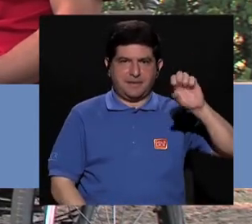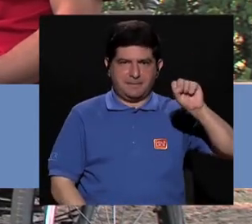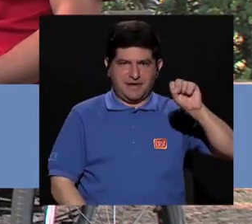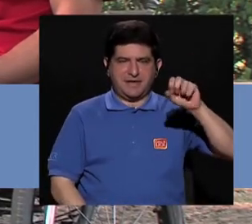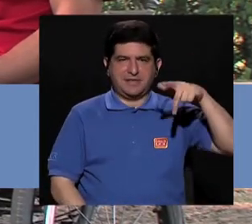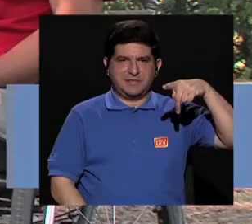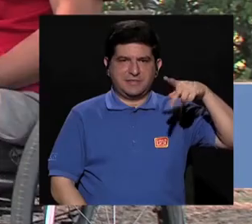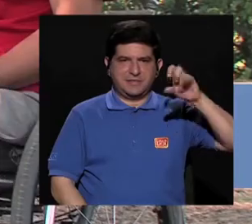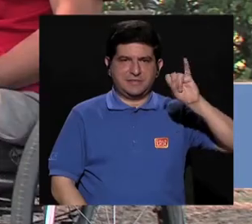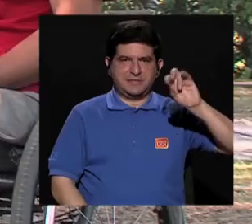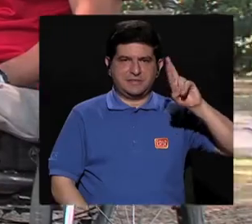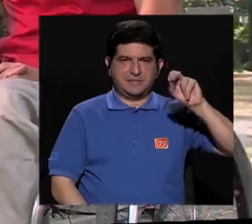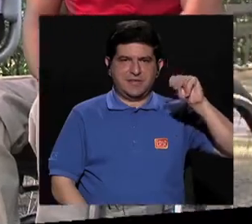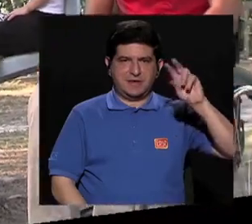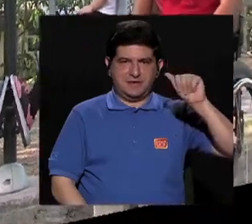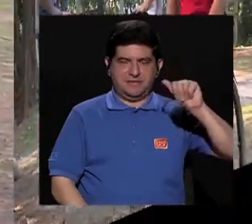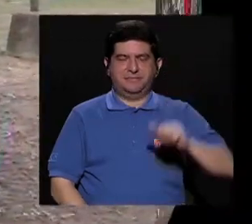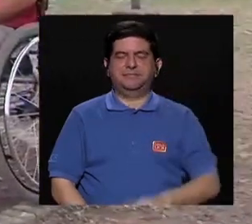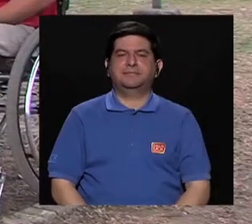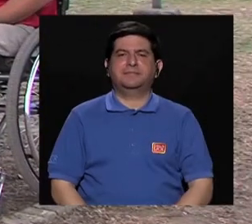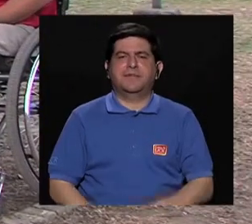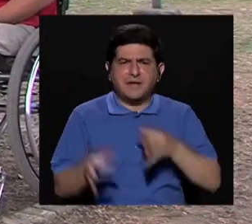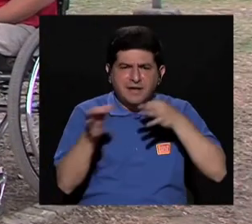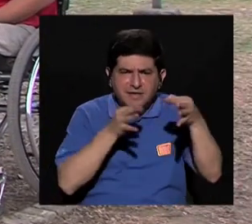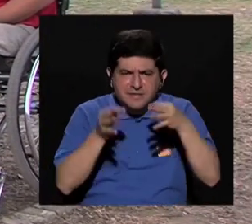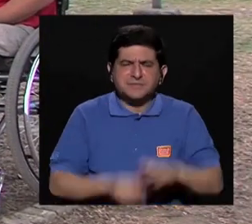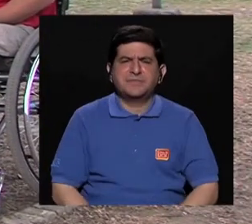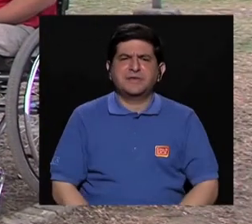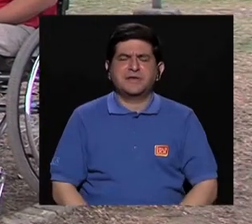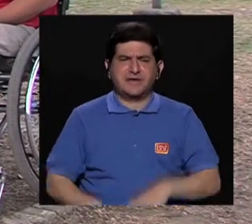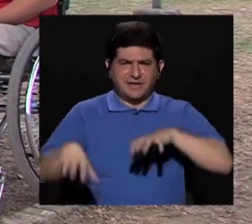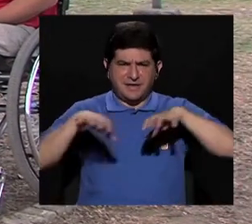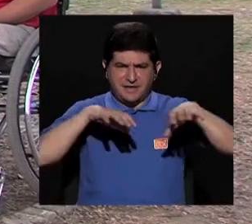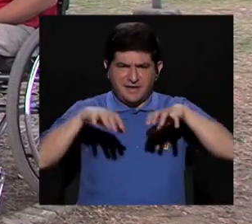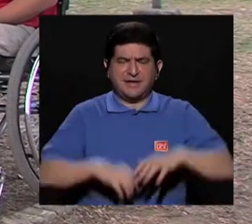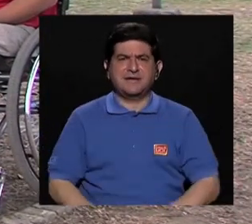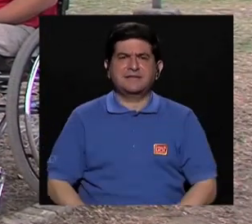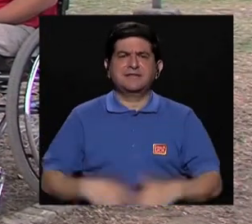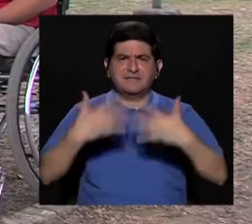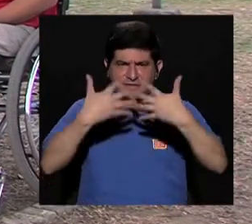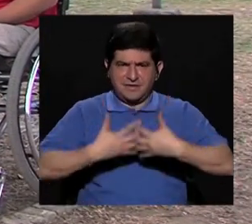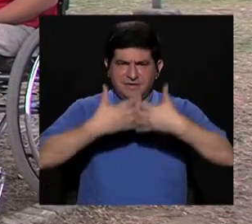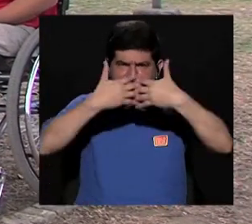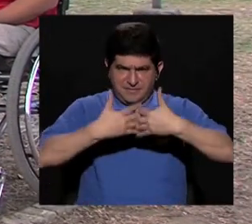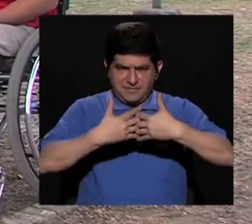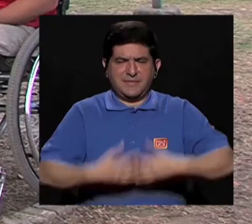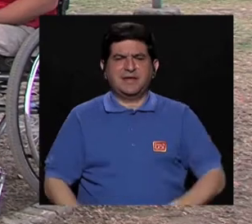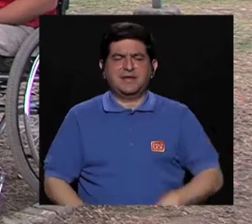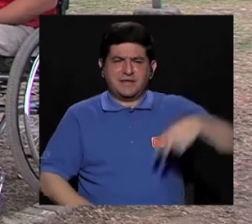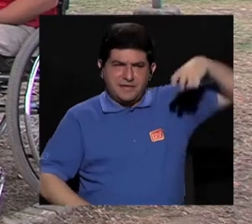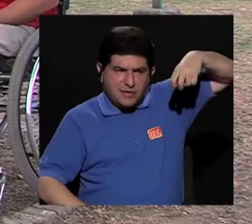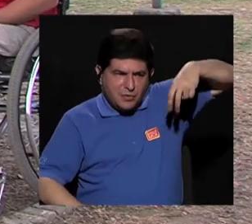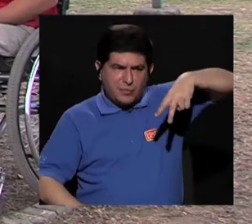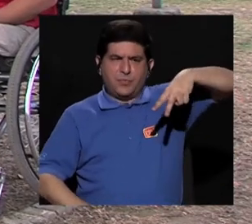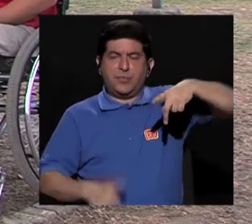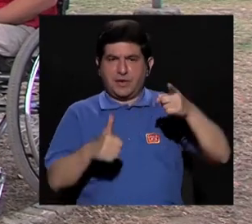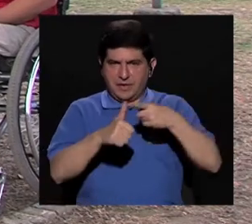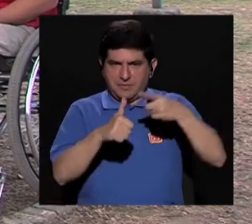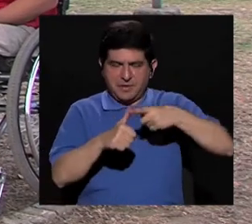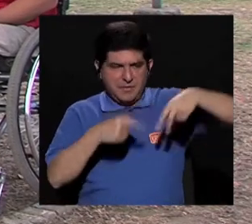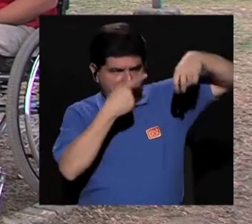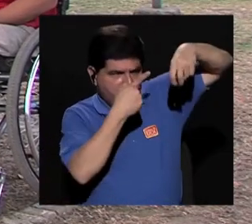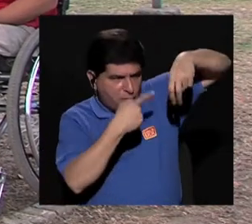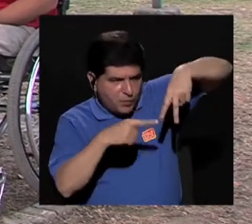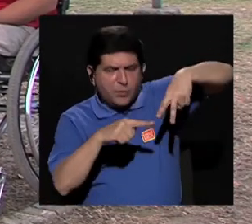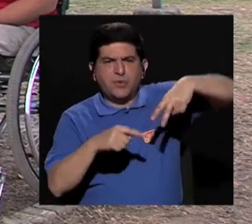Vamos a empezar con el de press de pierna. Vamos a explicar los ejercicios que podemos hacer en la máquina de extensión de pierna. El primer ejercicio, el de